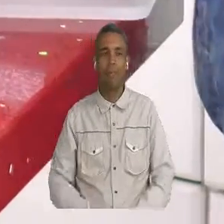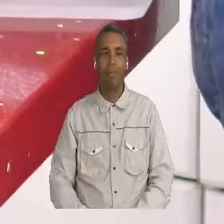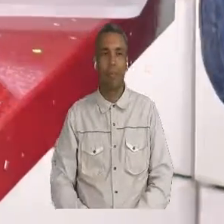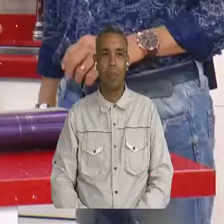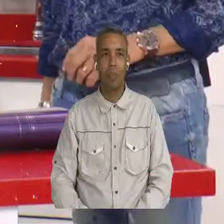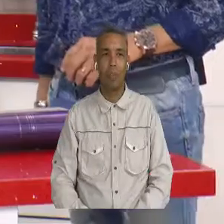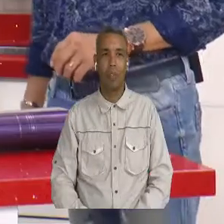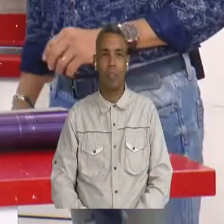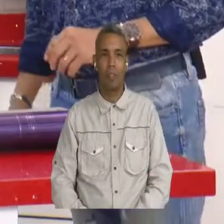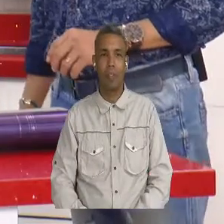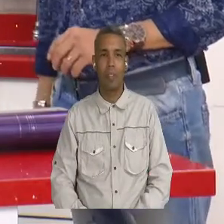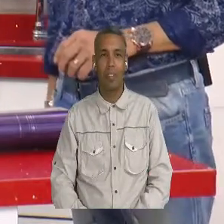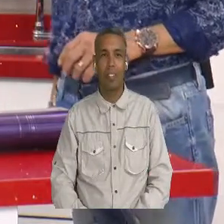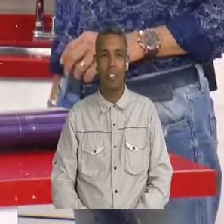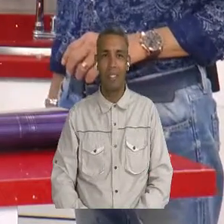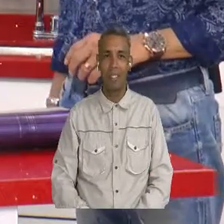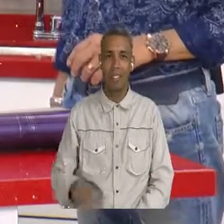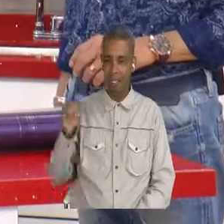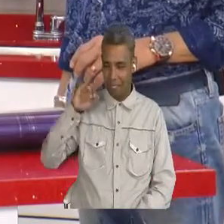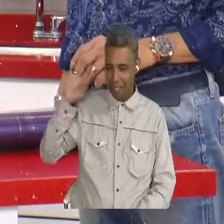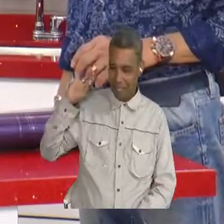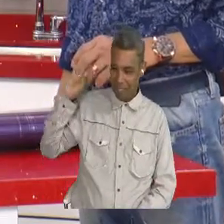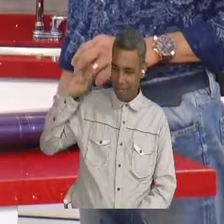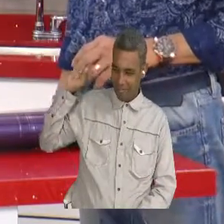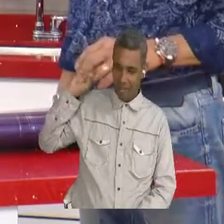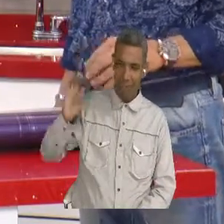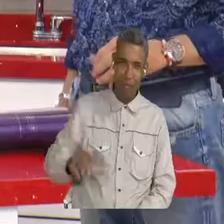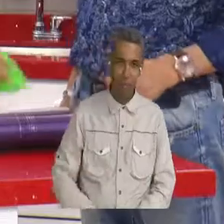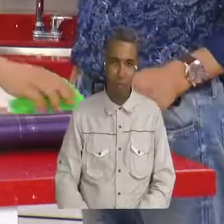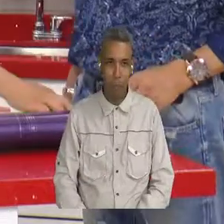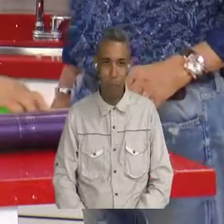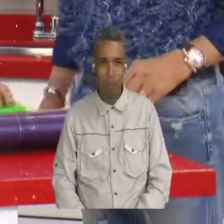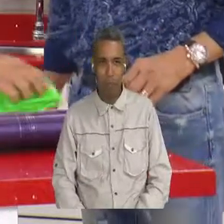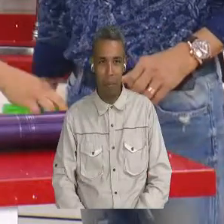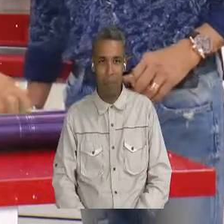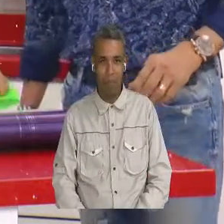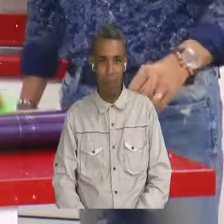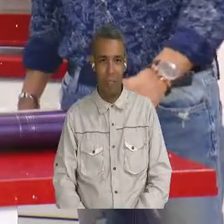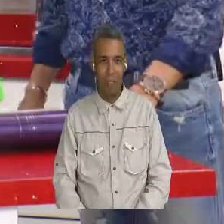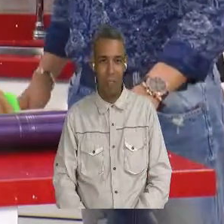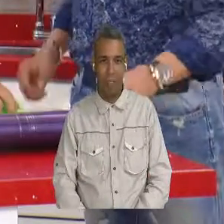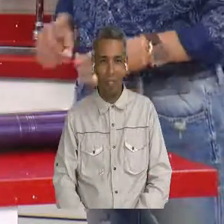rollo. No, excelente. Sencillo, entonces ahí vamos a limpiar.